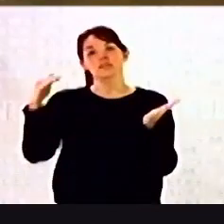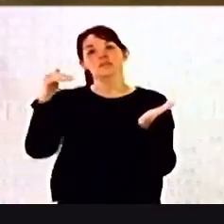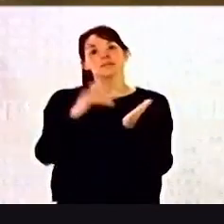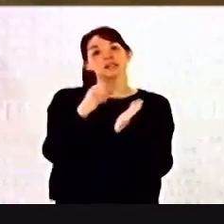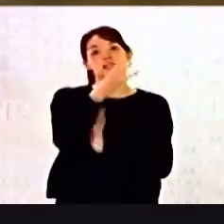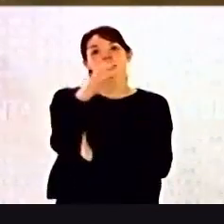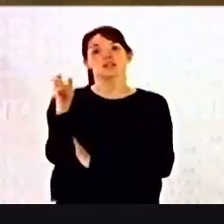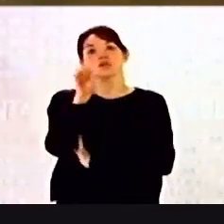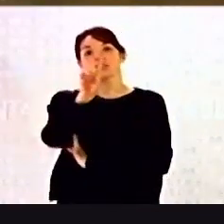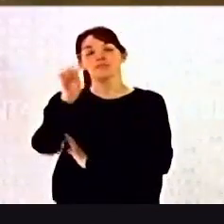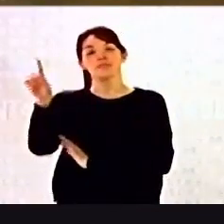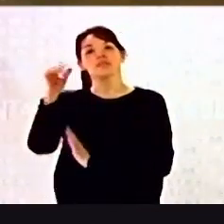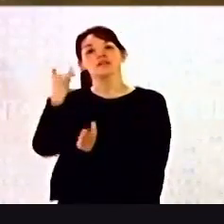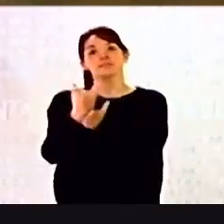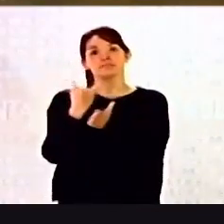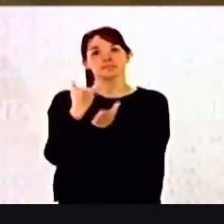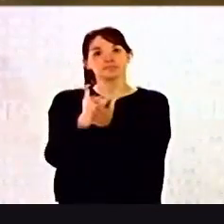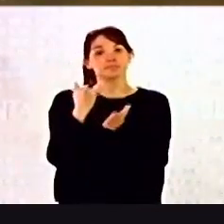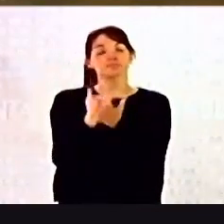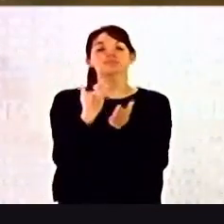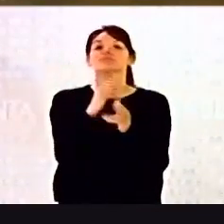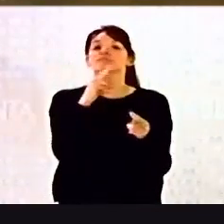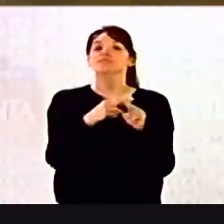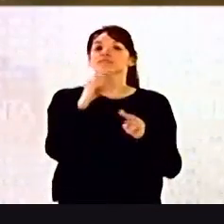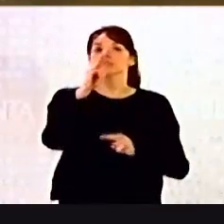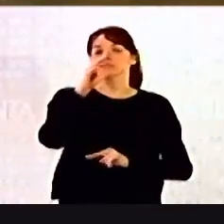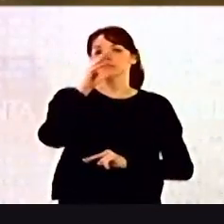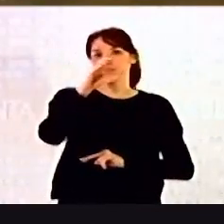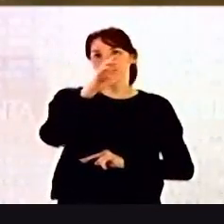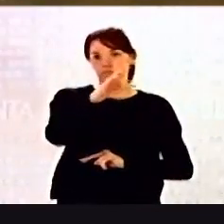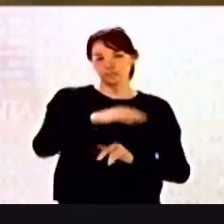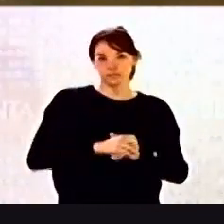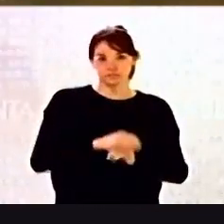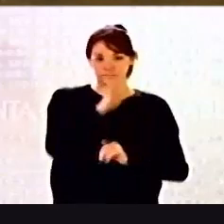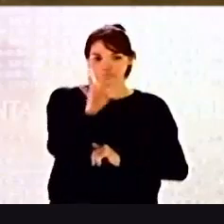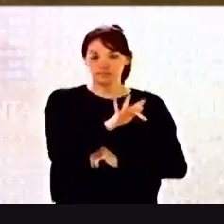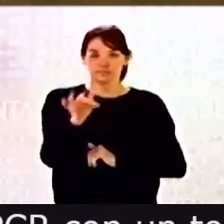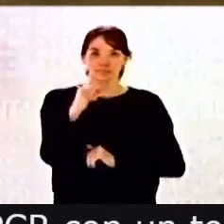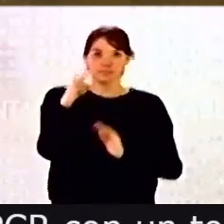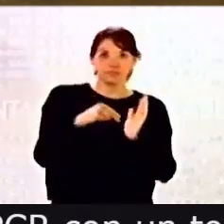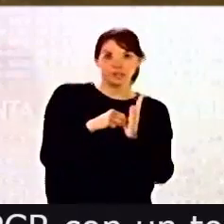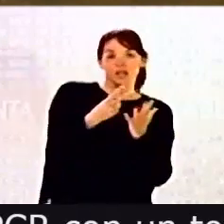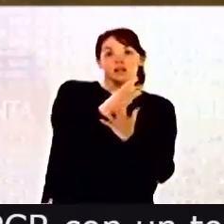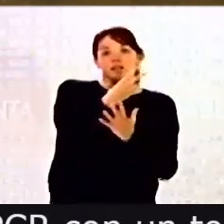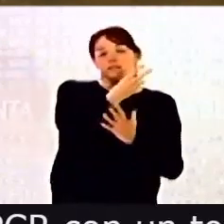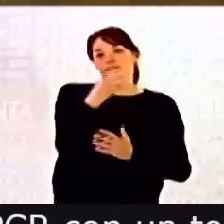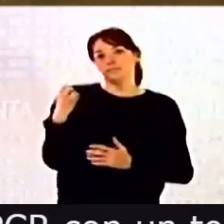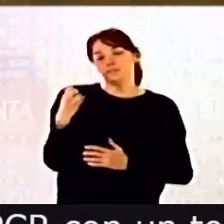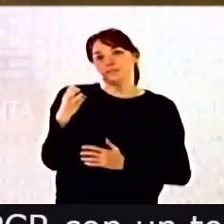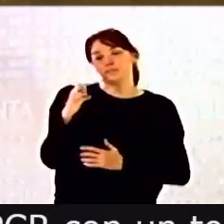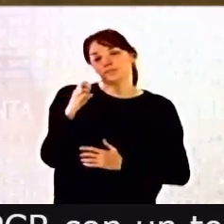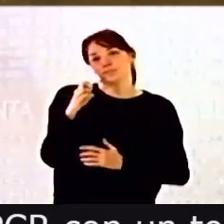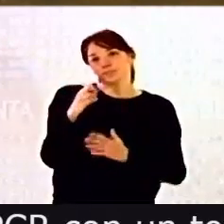10.311 test de PCR, con un total de 2.317 PCR